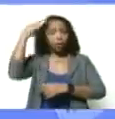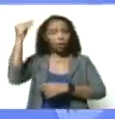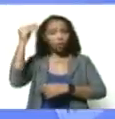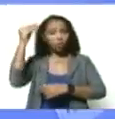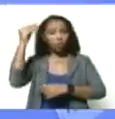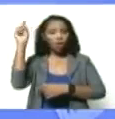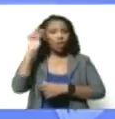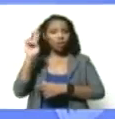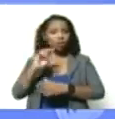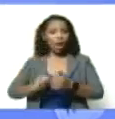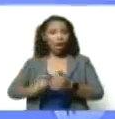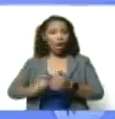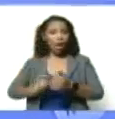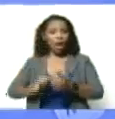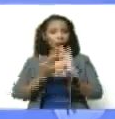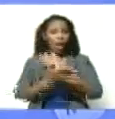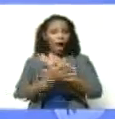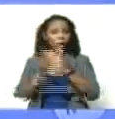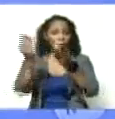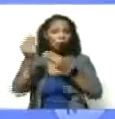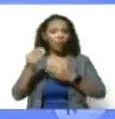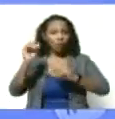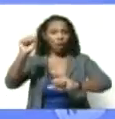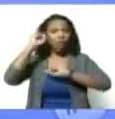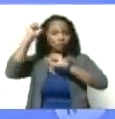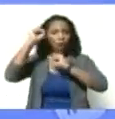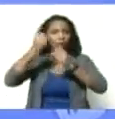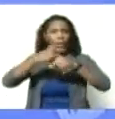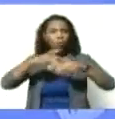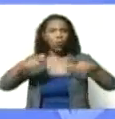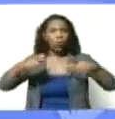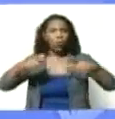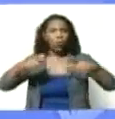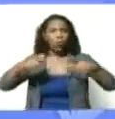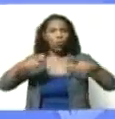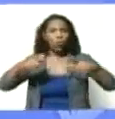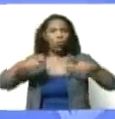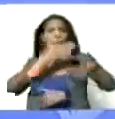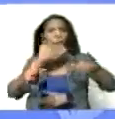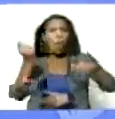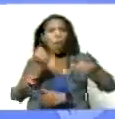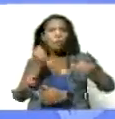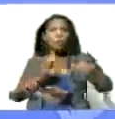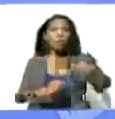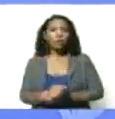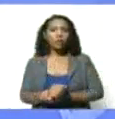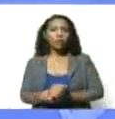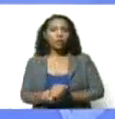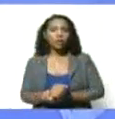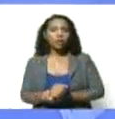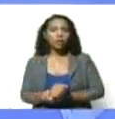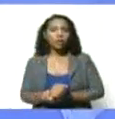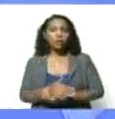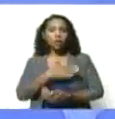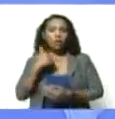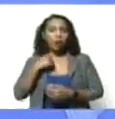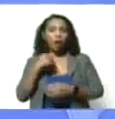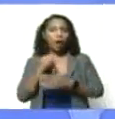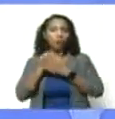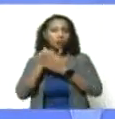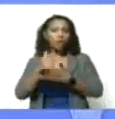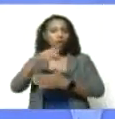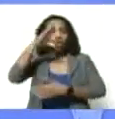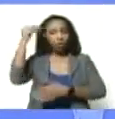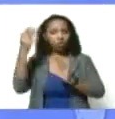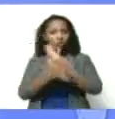para que Dios nos siga dando victoria, prosperidad y un quiero ayudarle, por la misericordia de Dios,